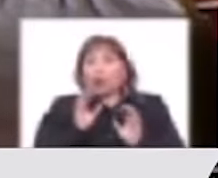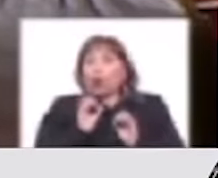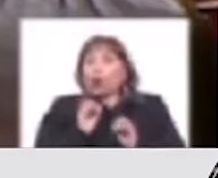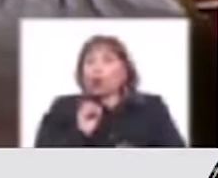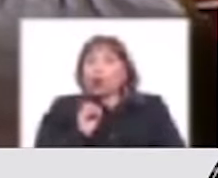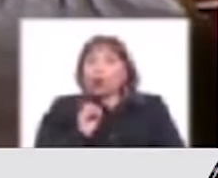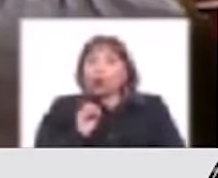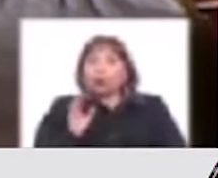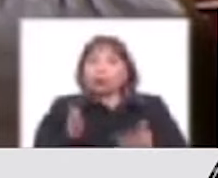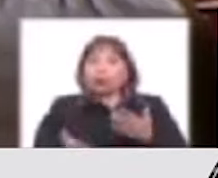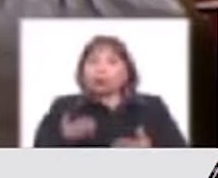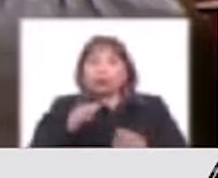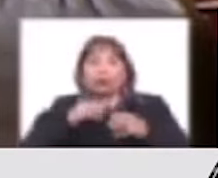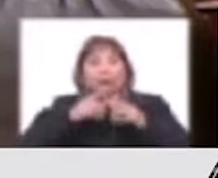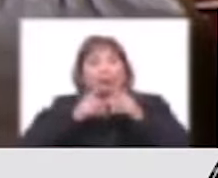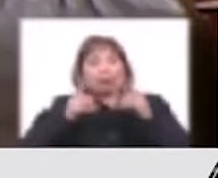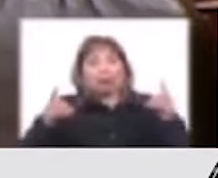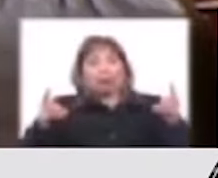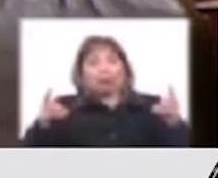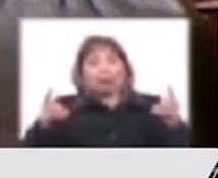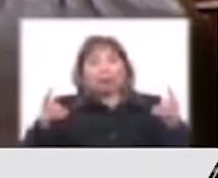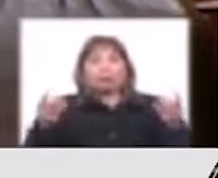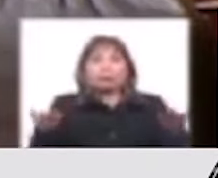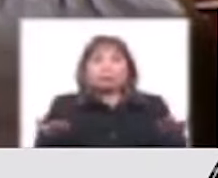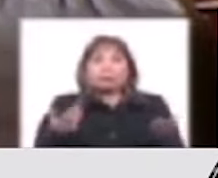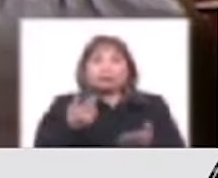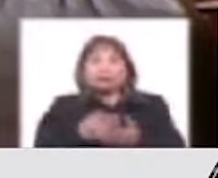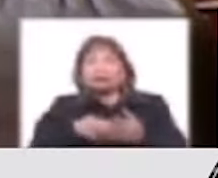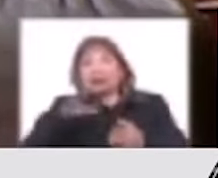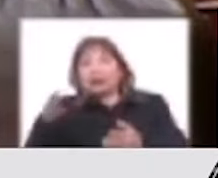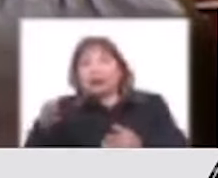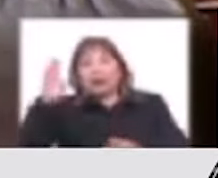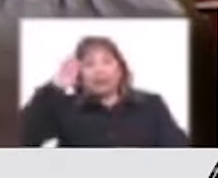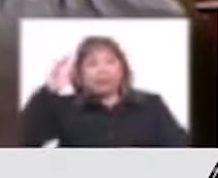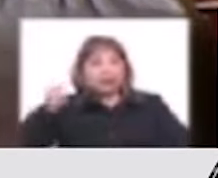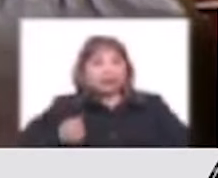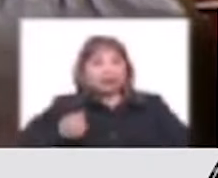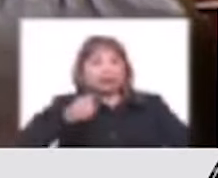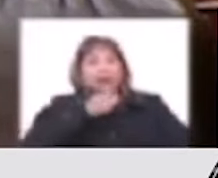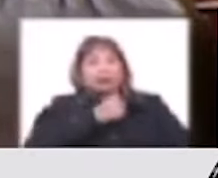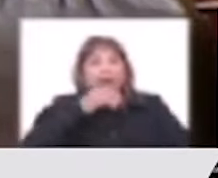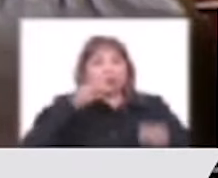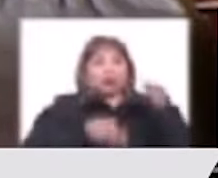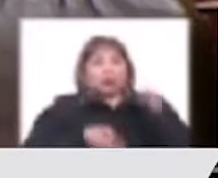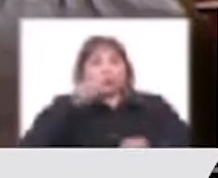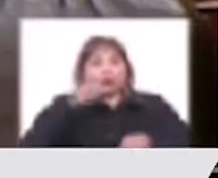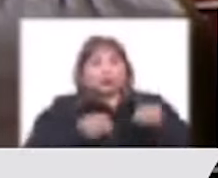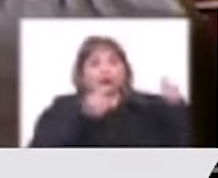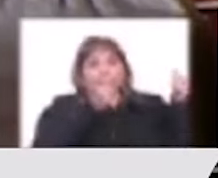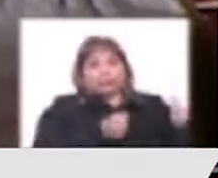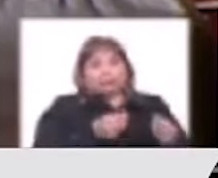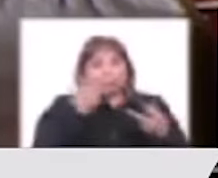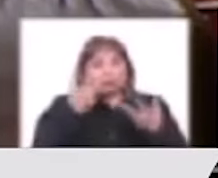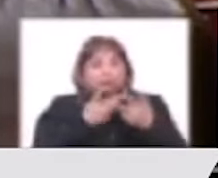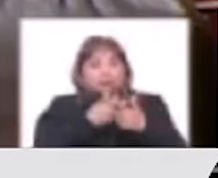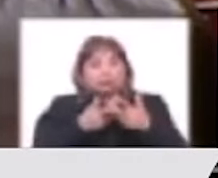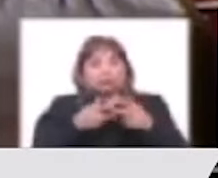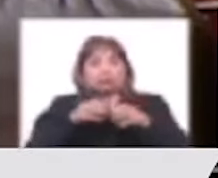si vamos a mantener ese divorcio que lamentablemente existe entre la policía, Ministerio Público y Poder Judicial.